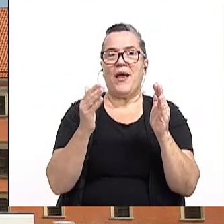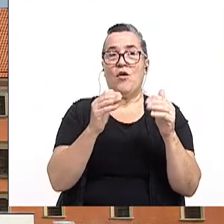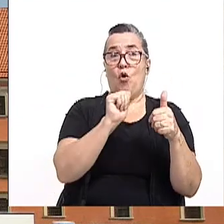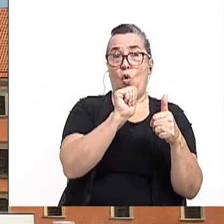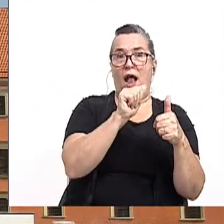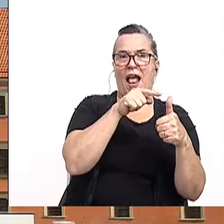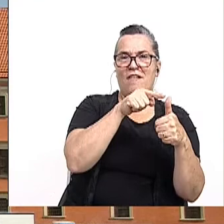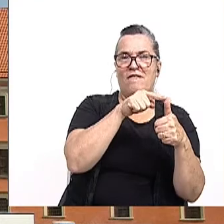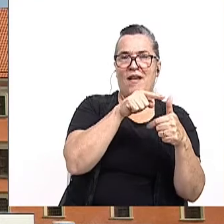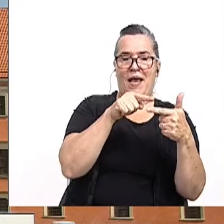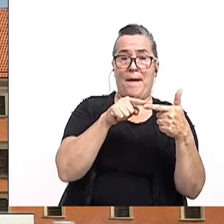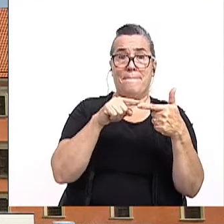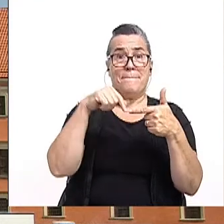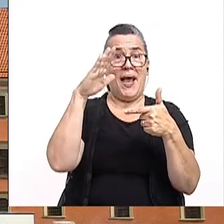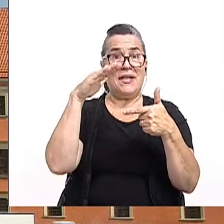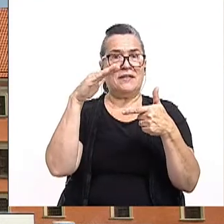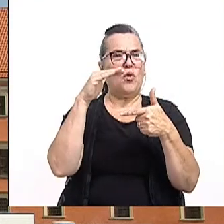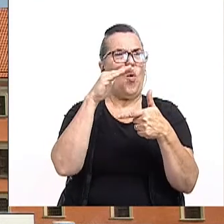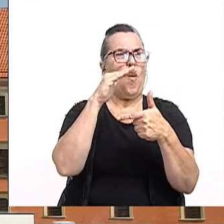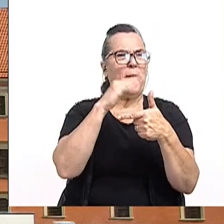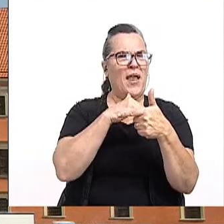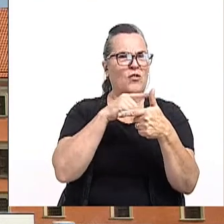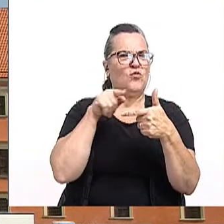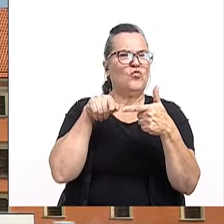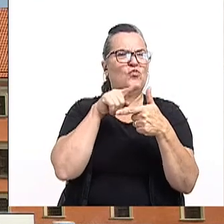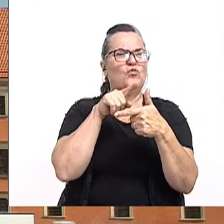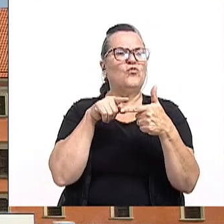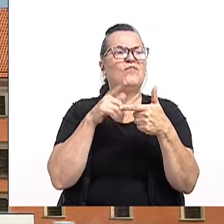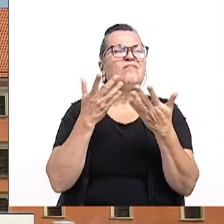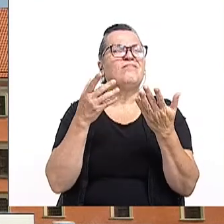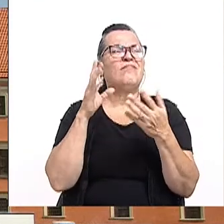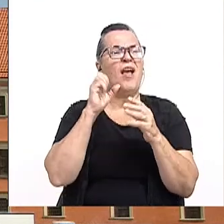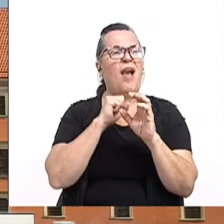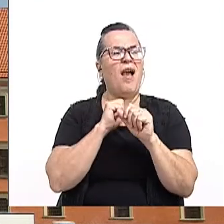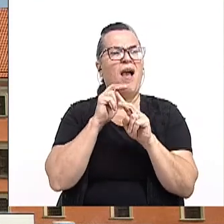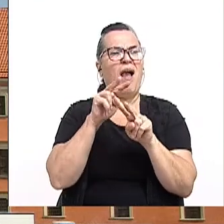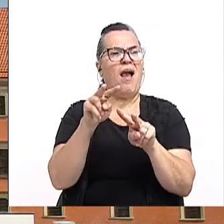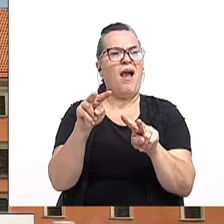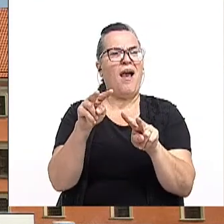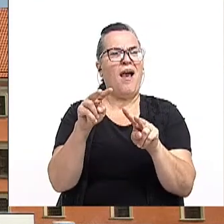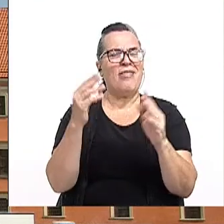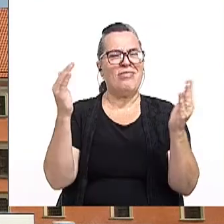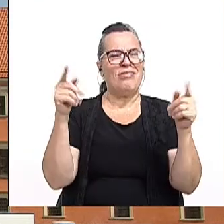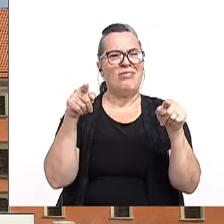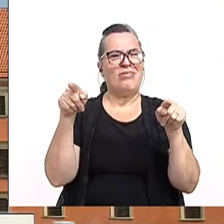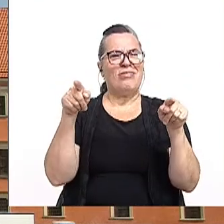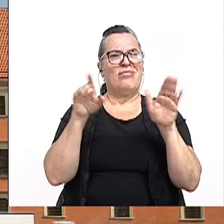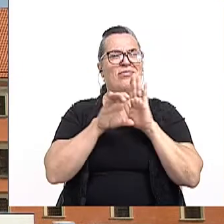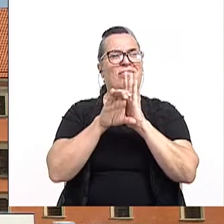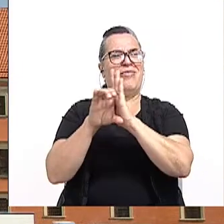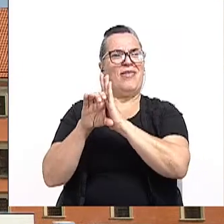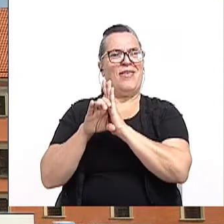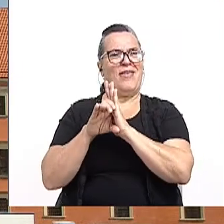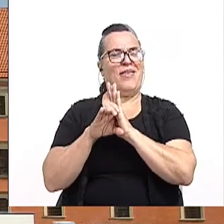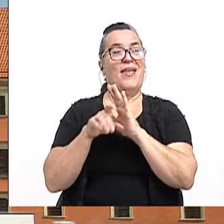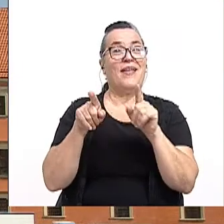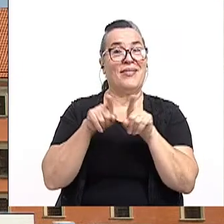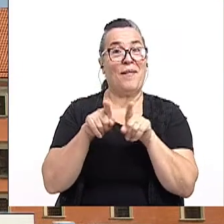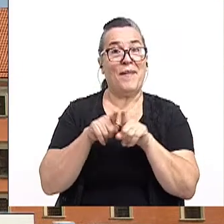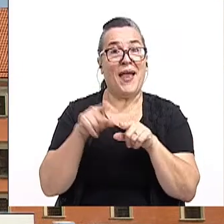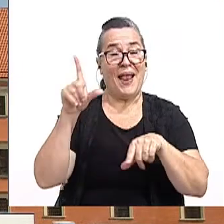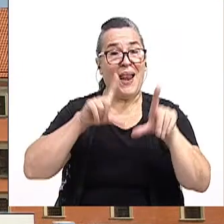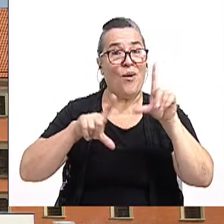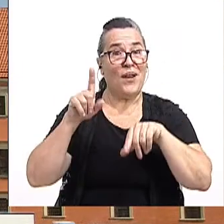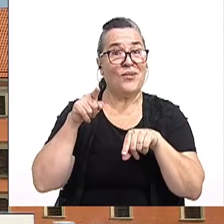alfa, ¿mayor o menor? ¿Qué pudieron apreciar en esa demostración que se realizó también en el